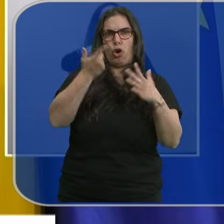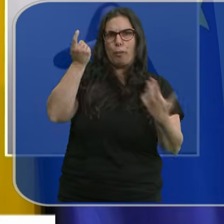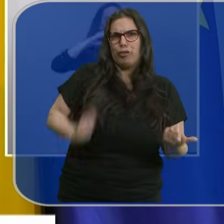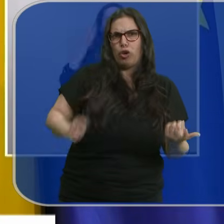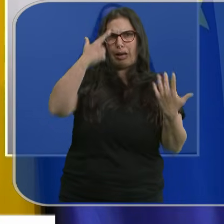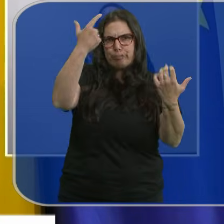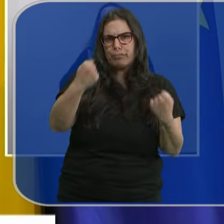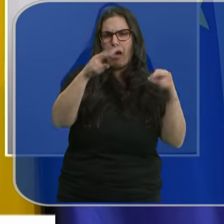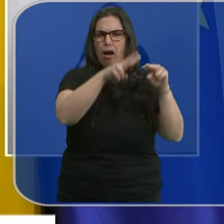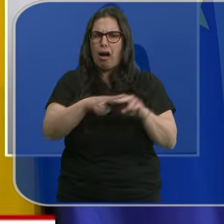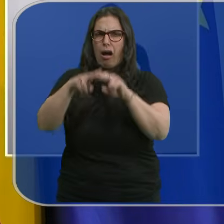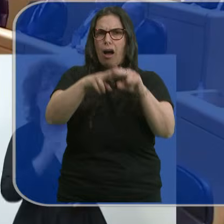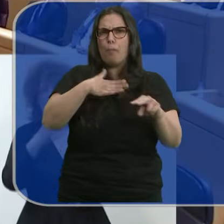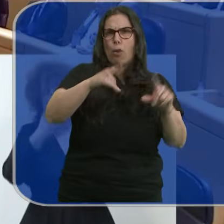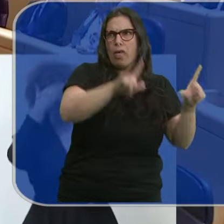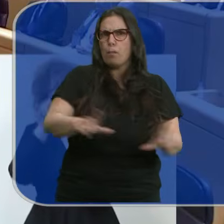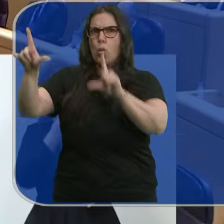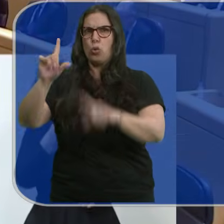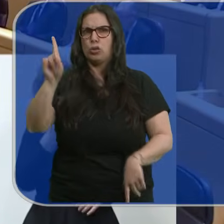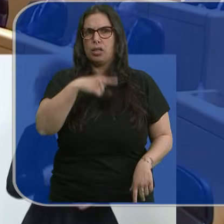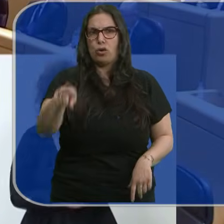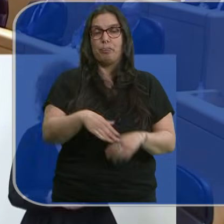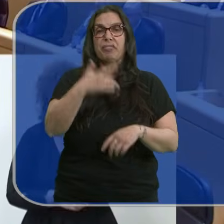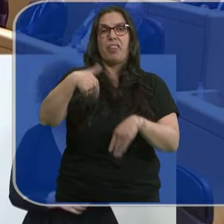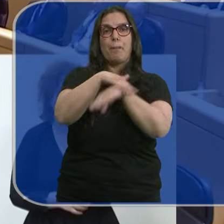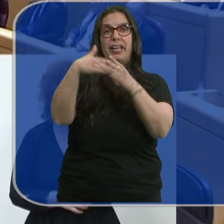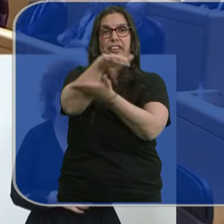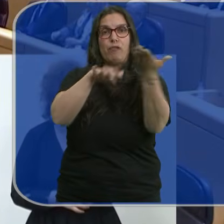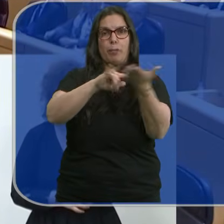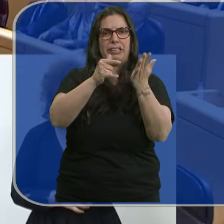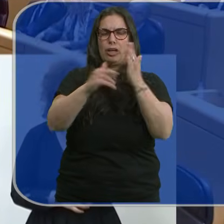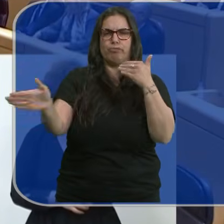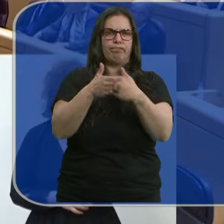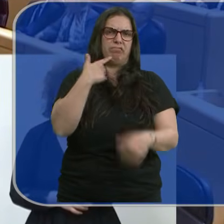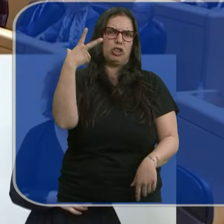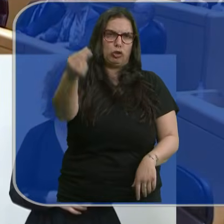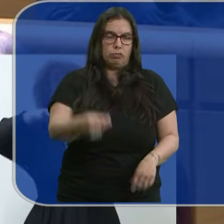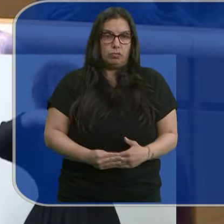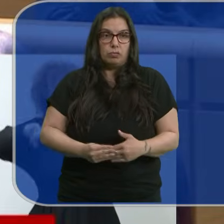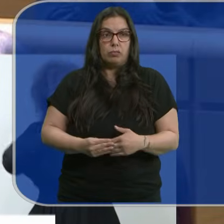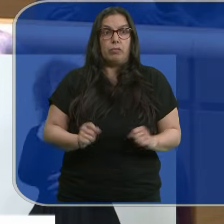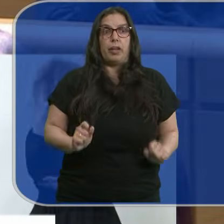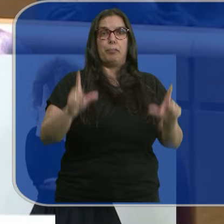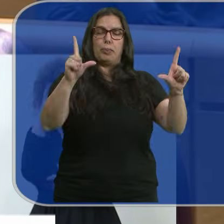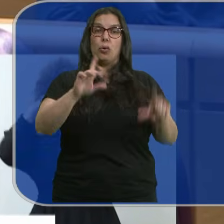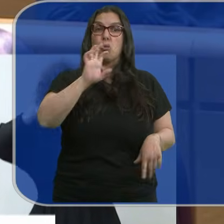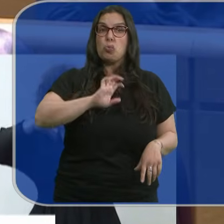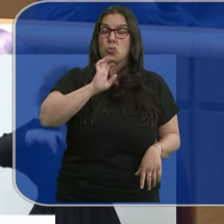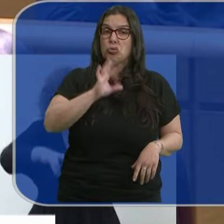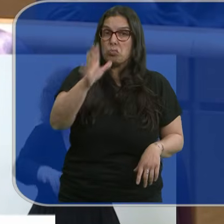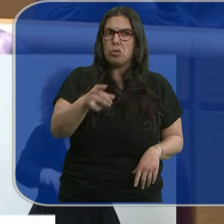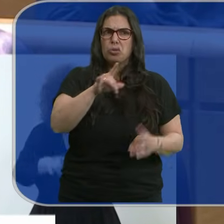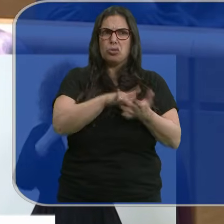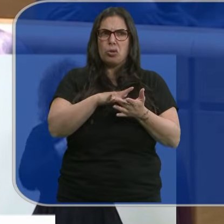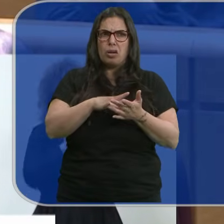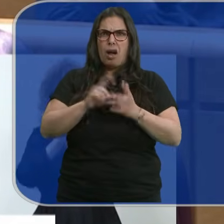profesionales, quienes tienen que analizar esta situación. Zanjando el ministro que el informe técnico cierra la puerta al traslado. Una obra que curiosamente ha tenido